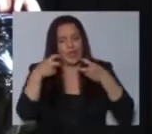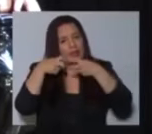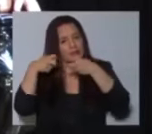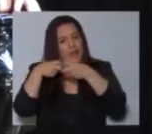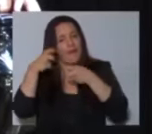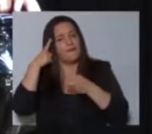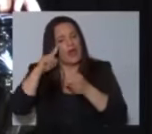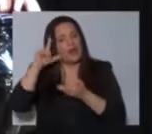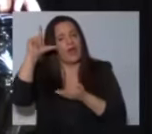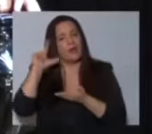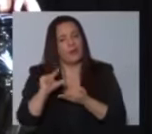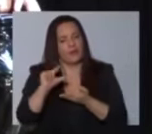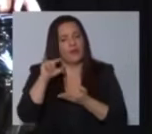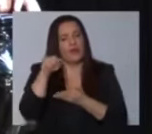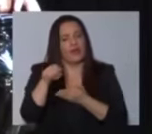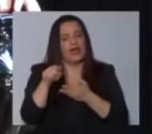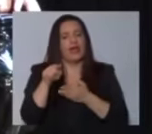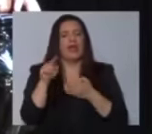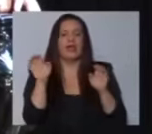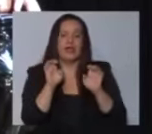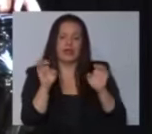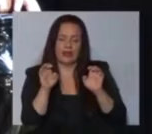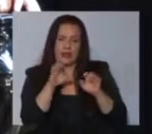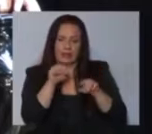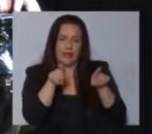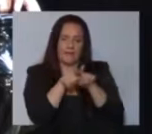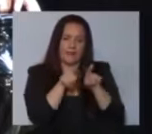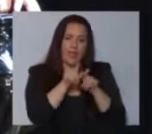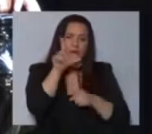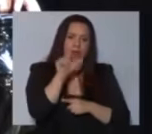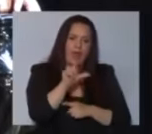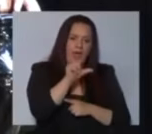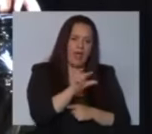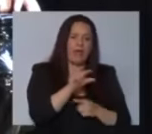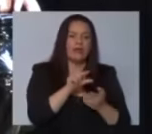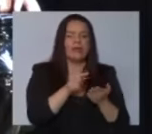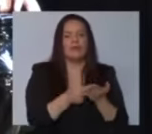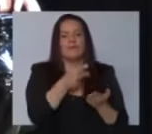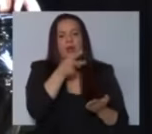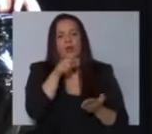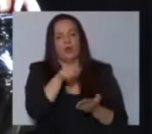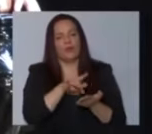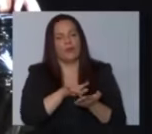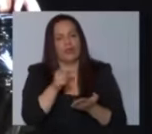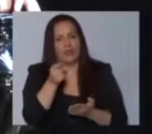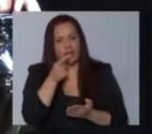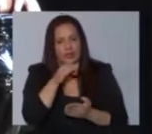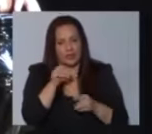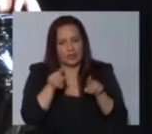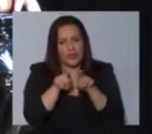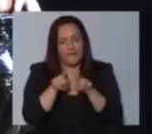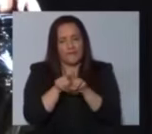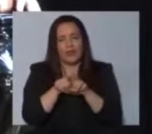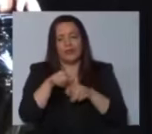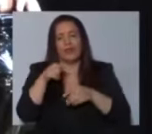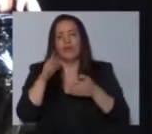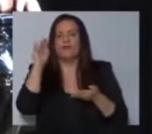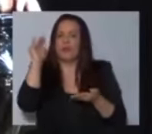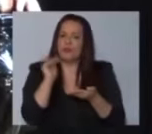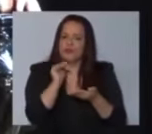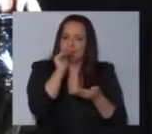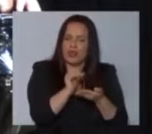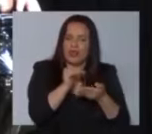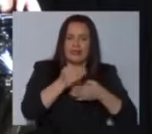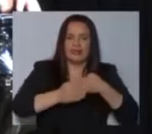energía. Bajar el costo de los alimentos y los medicamentos. Reducir el exceso de trámites de toda